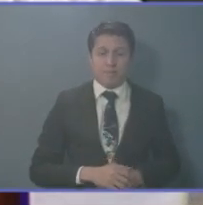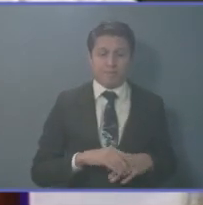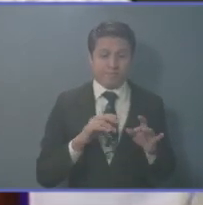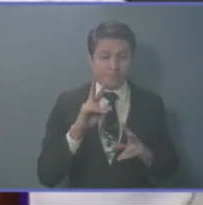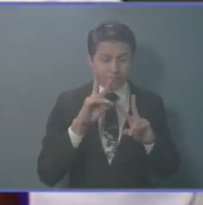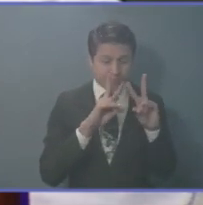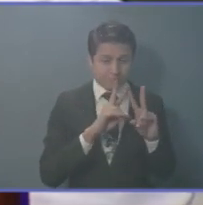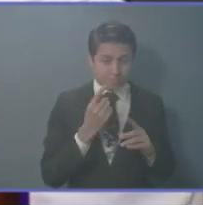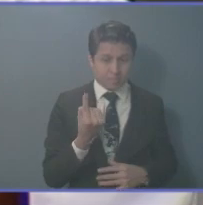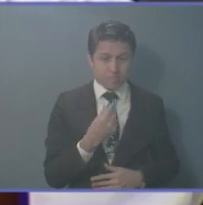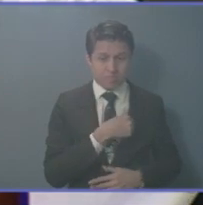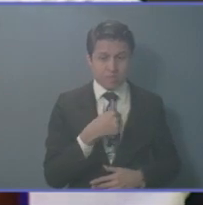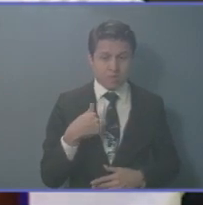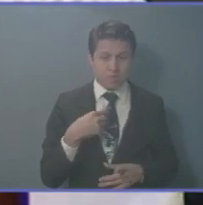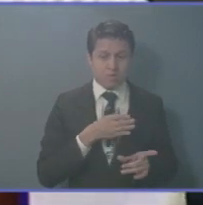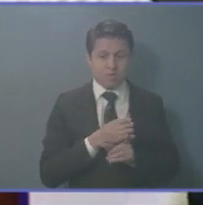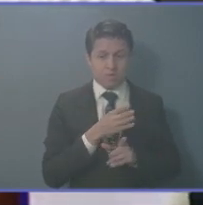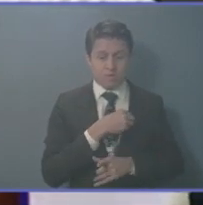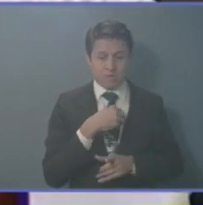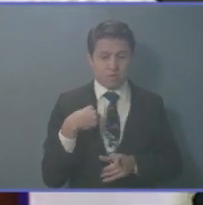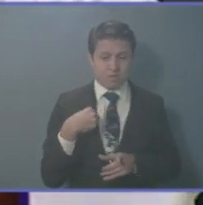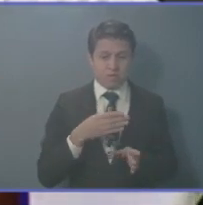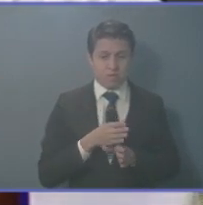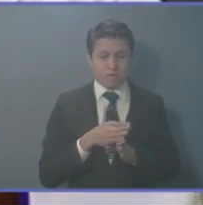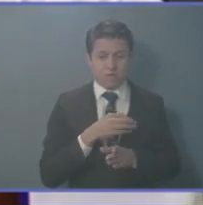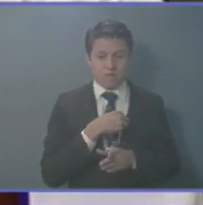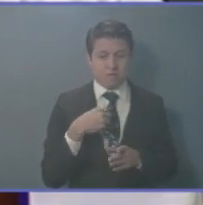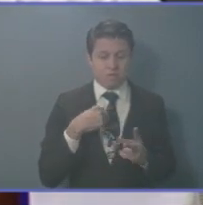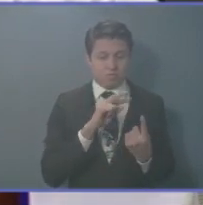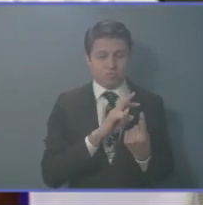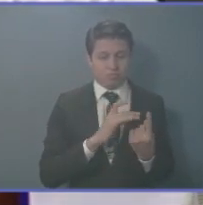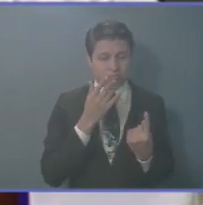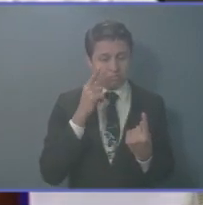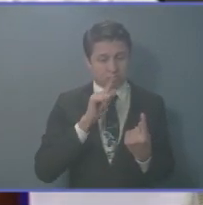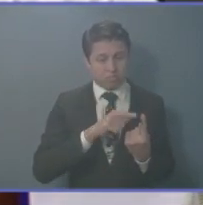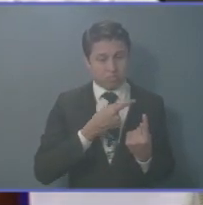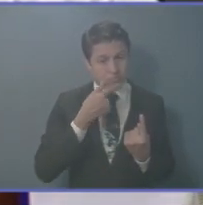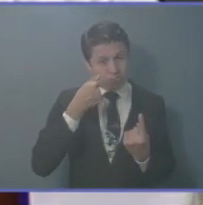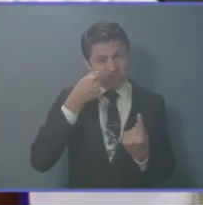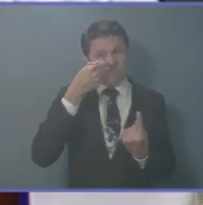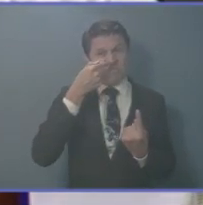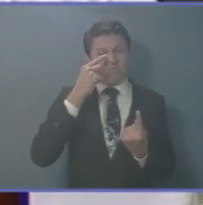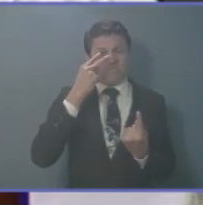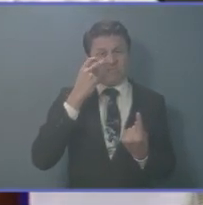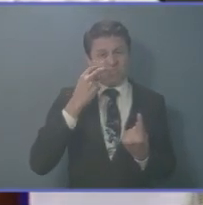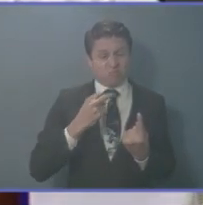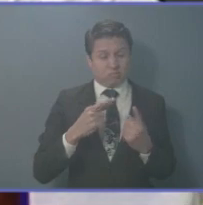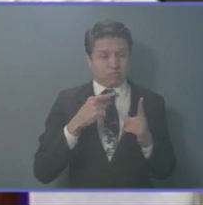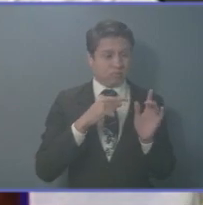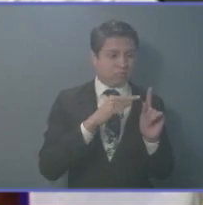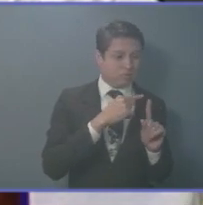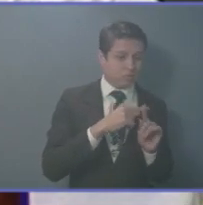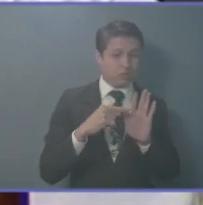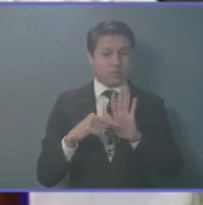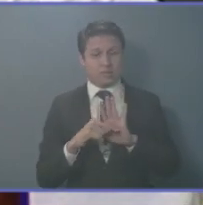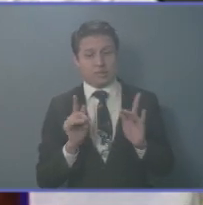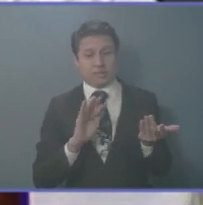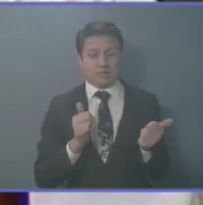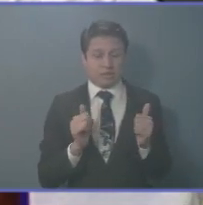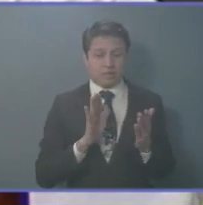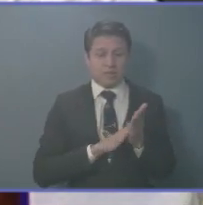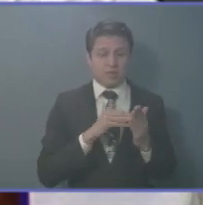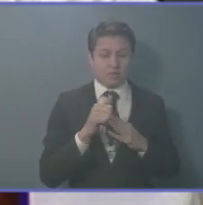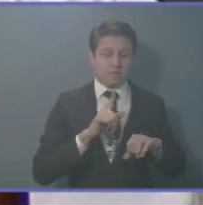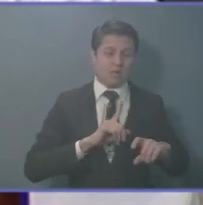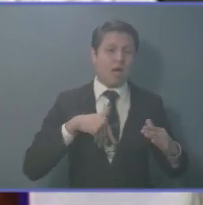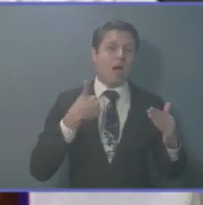evaluadas por el personal médico se cataloguen como casos expuestos o sospechosos deberán guardar cuarentena controlada por el plazo de hasta 15 días